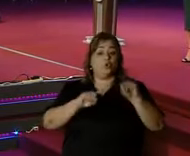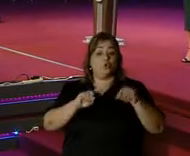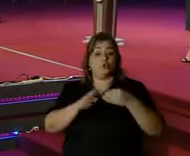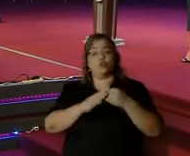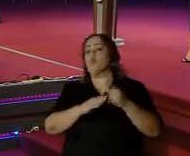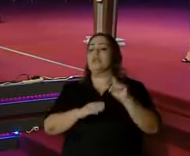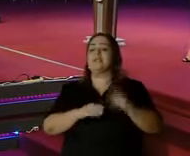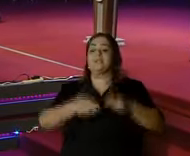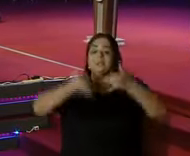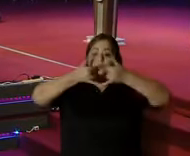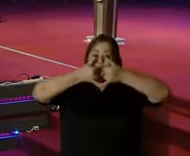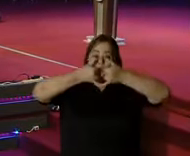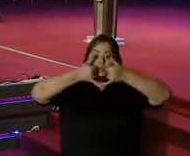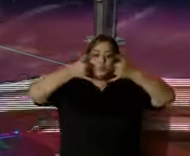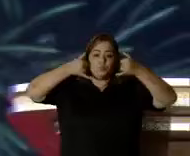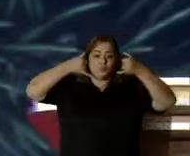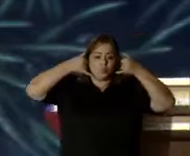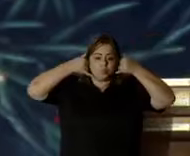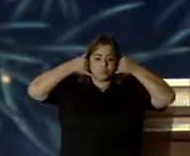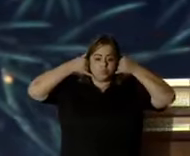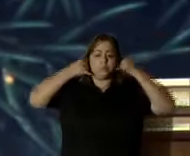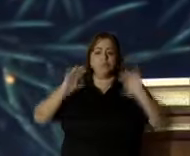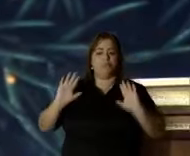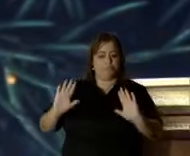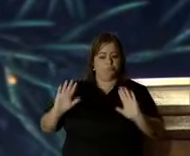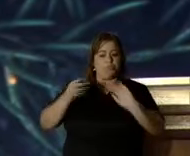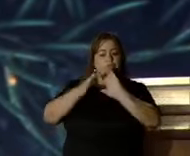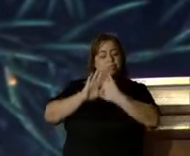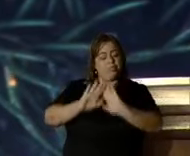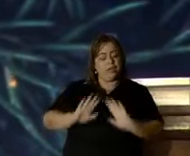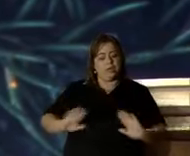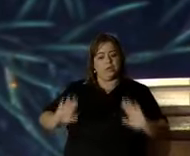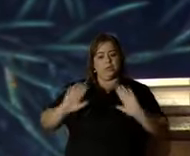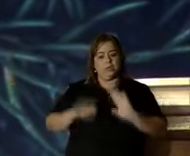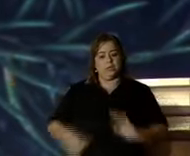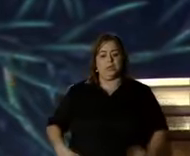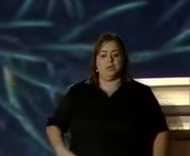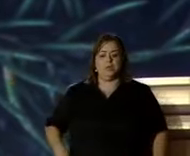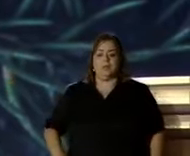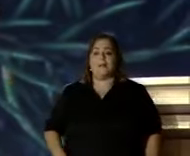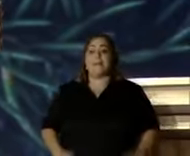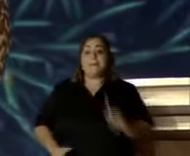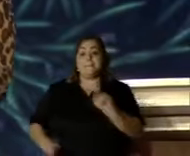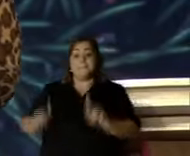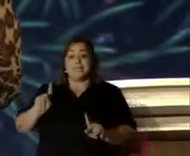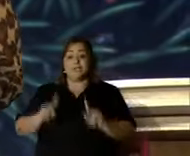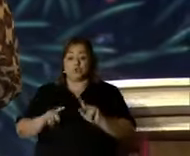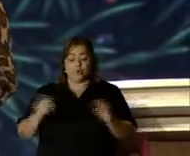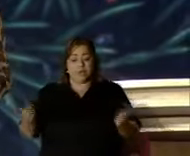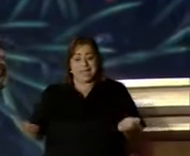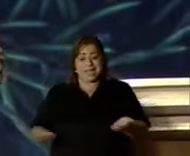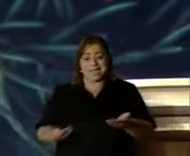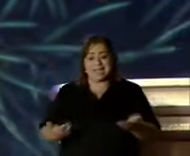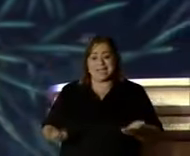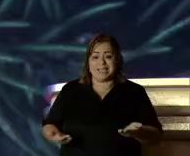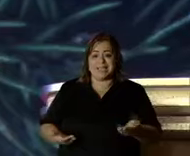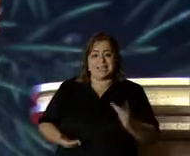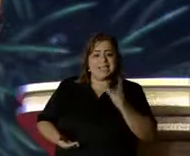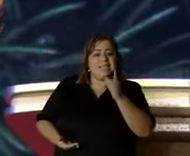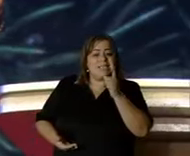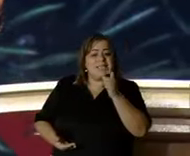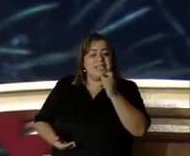Estamos con prudencia. Si de los que han pasado aquí adelante hay